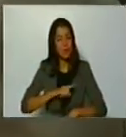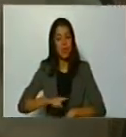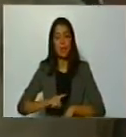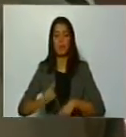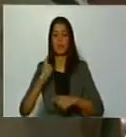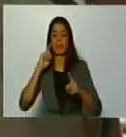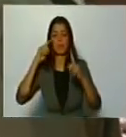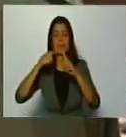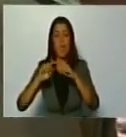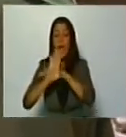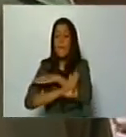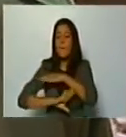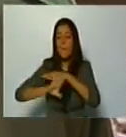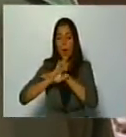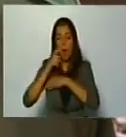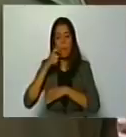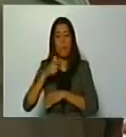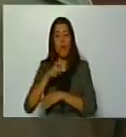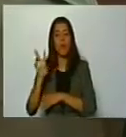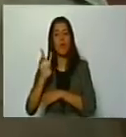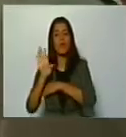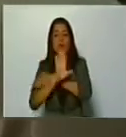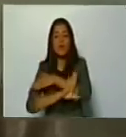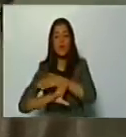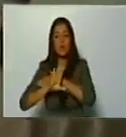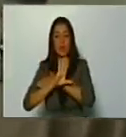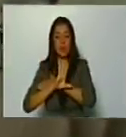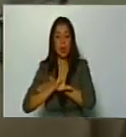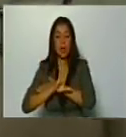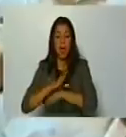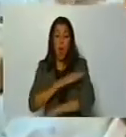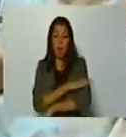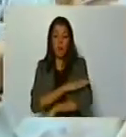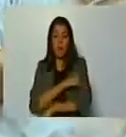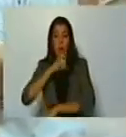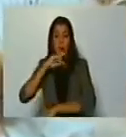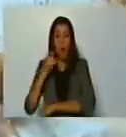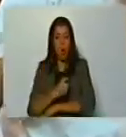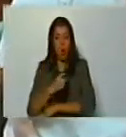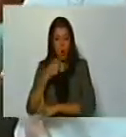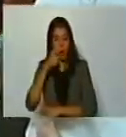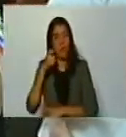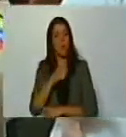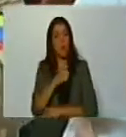que ellos odian. Para proteger ese pueblo que ellos odian.